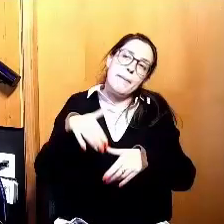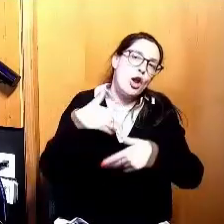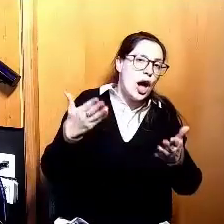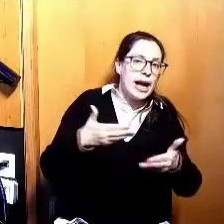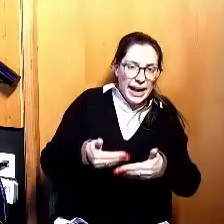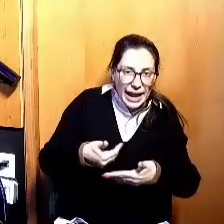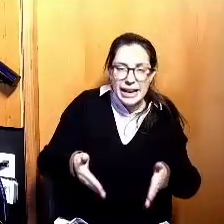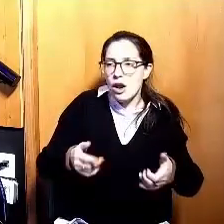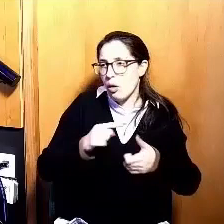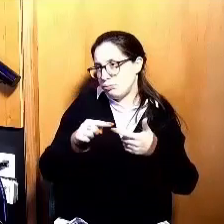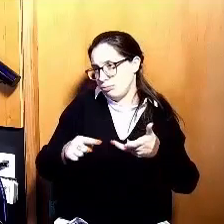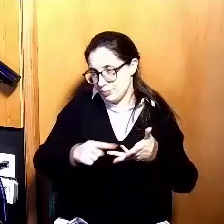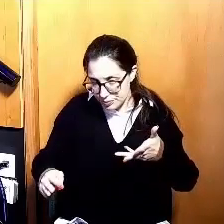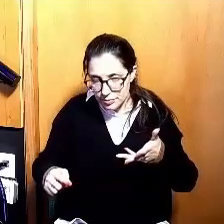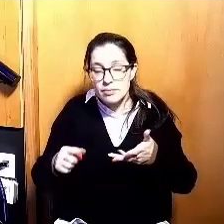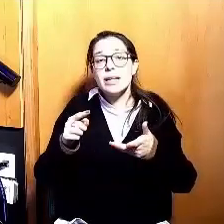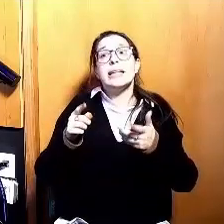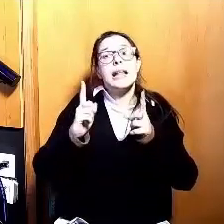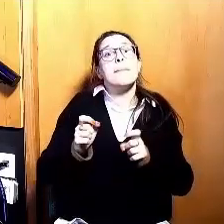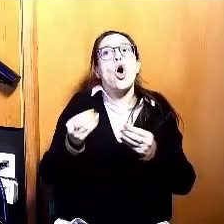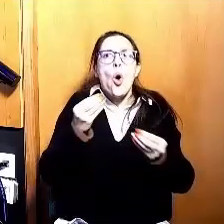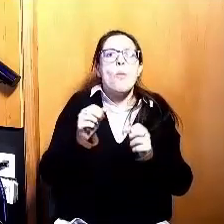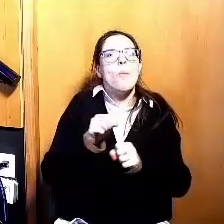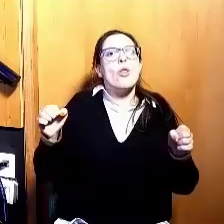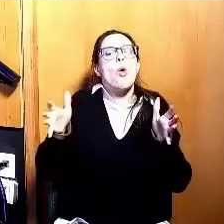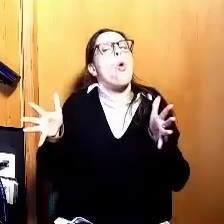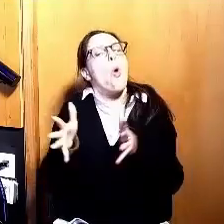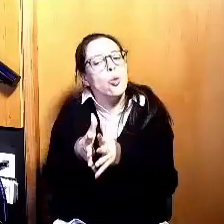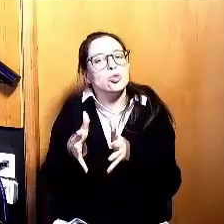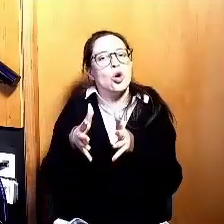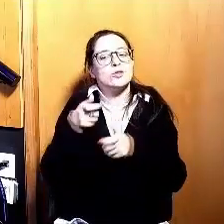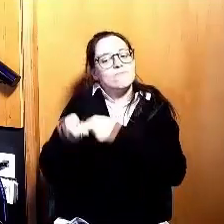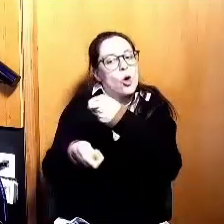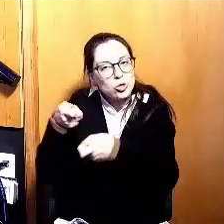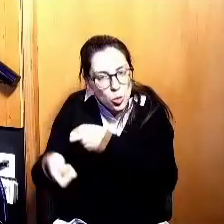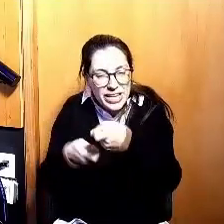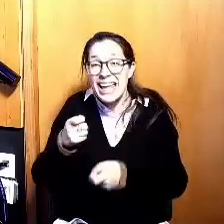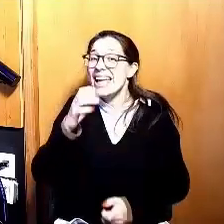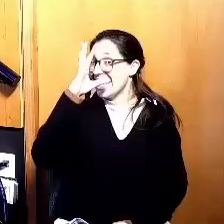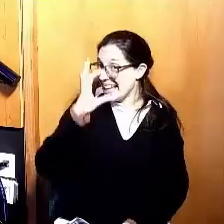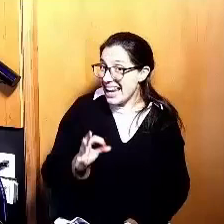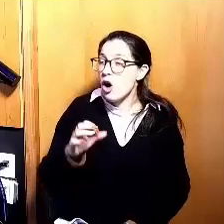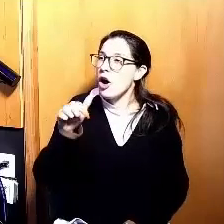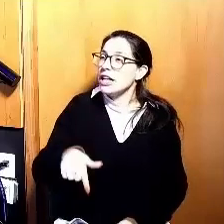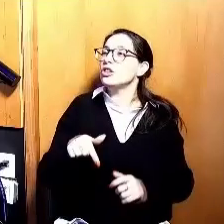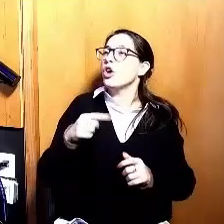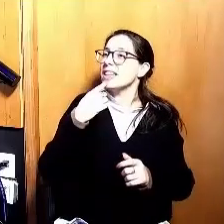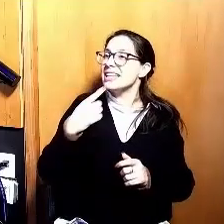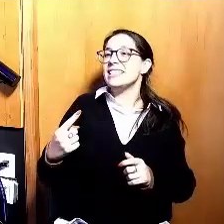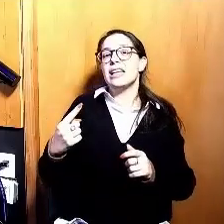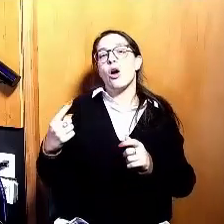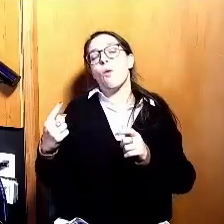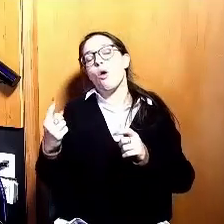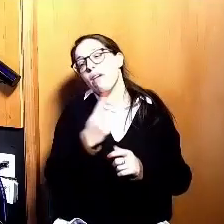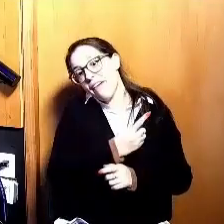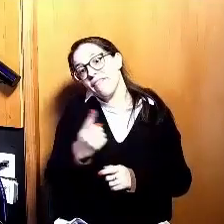climático, en migraciones, etcétera, y cómo podemos construir a partir de eso. Y creo que también este péndulo que va y viene, también lo